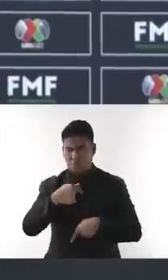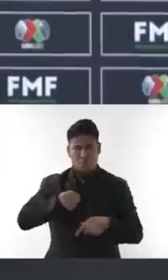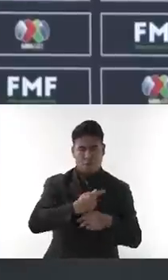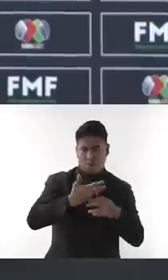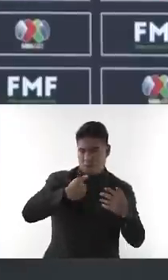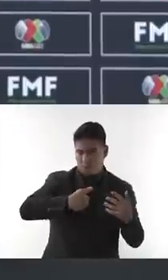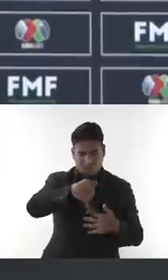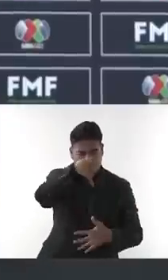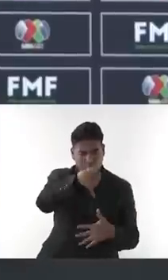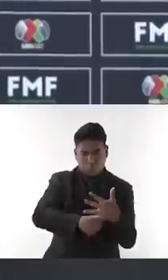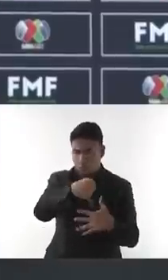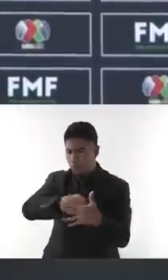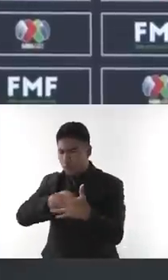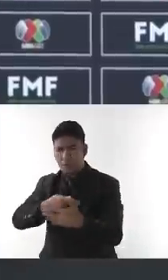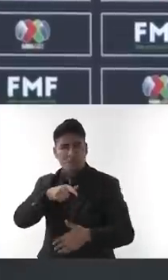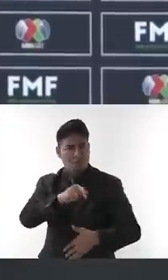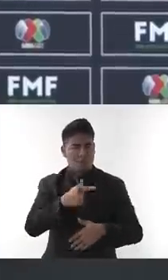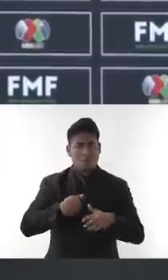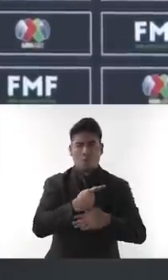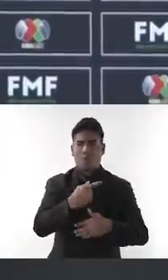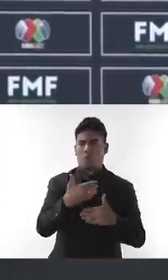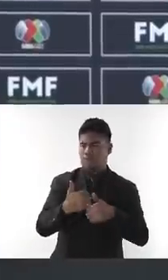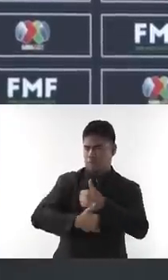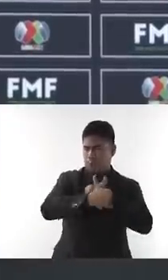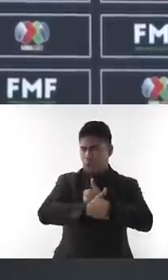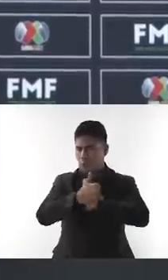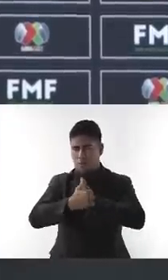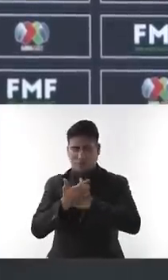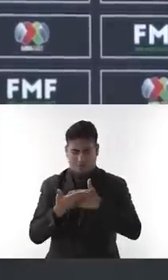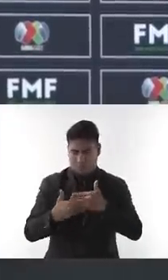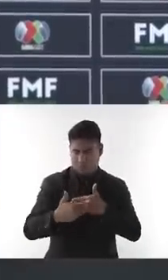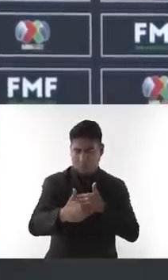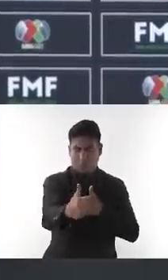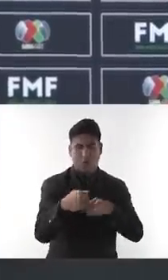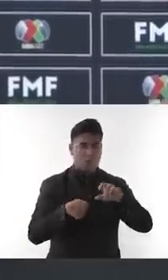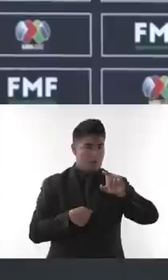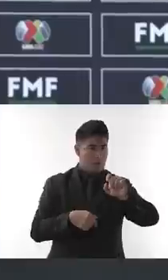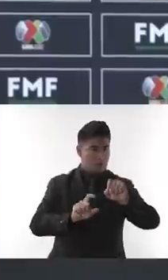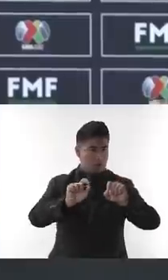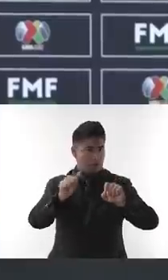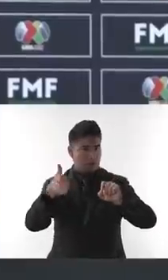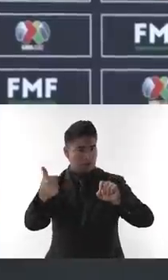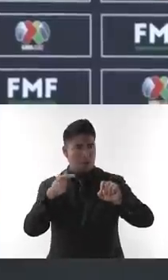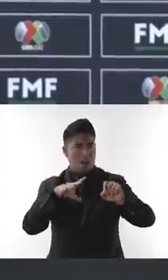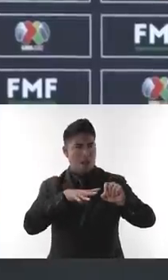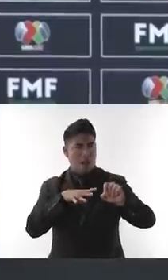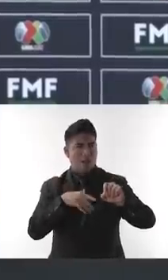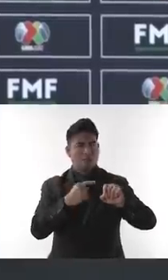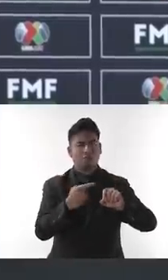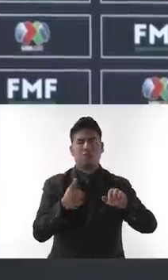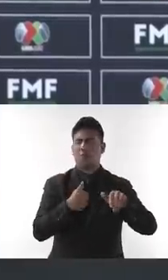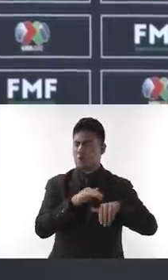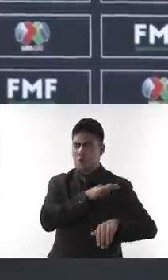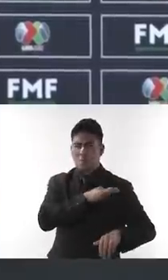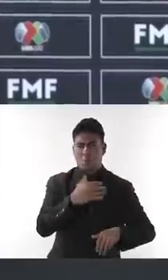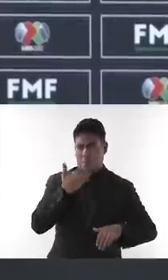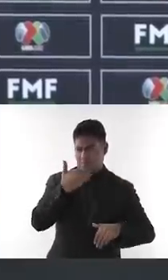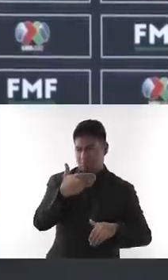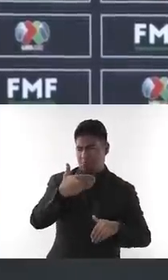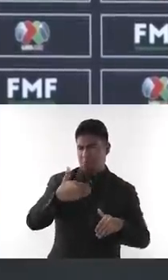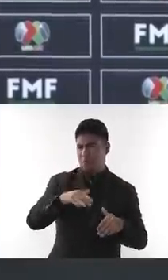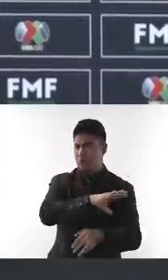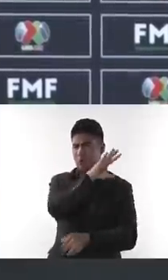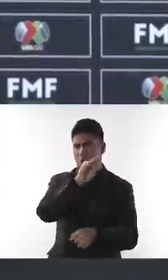grandes competencias en este ciclo rumbo al 2026, obtendremos mucho mejores resultados en todas